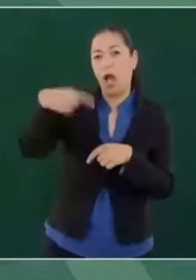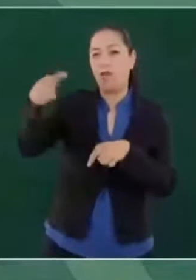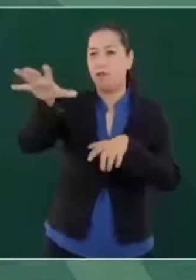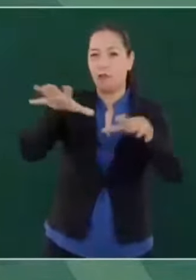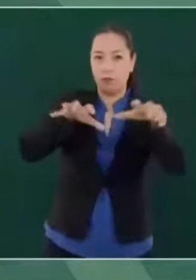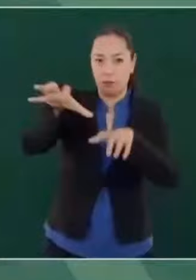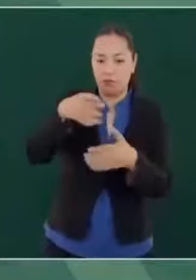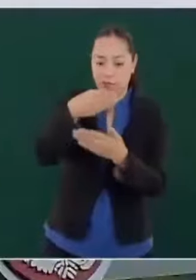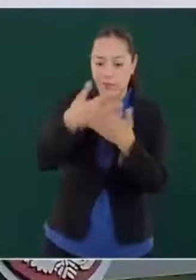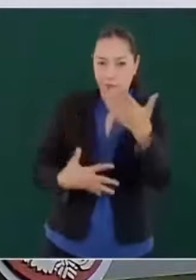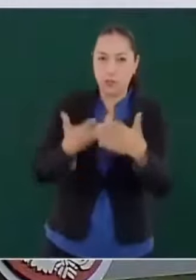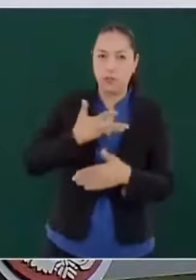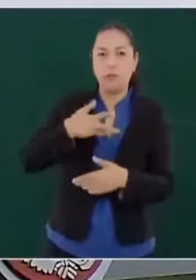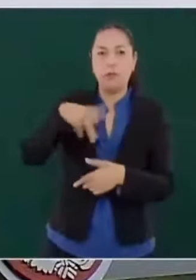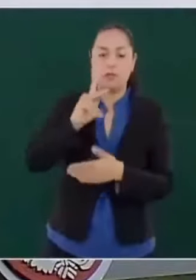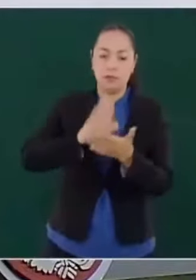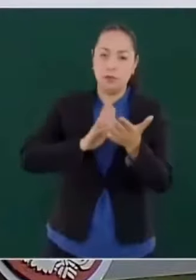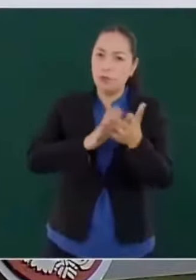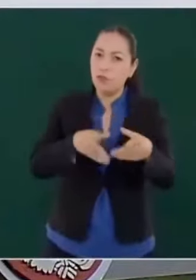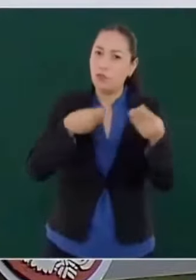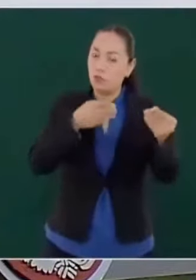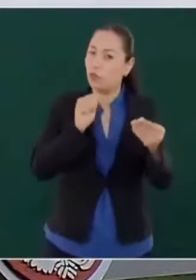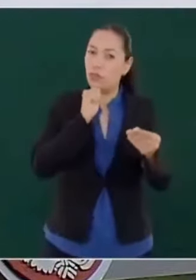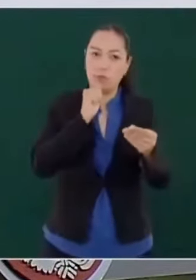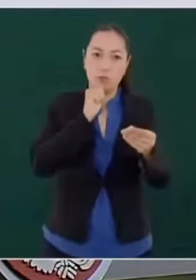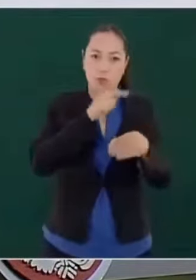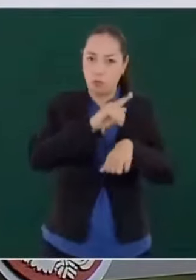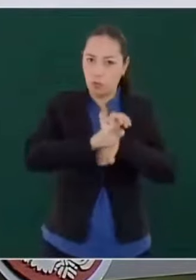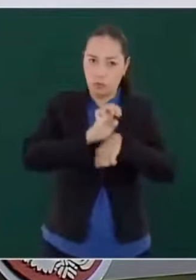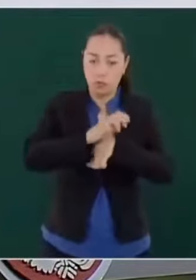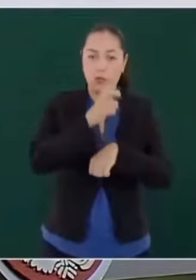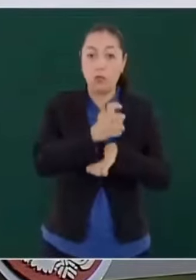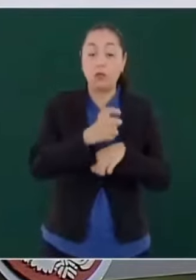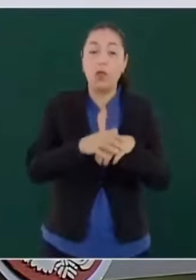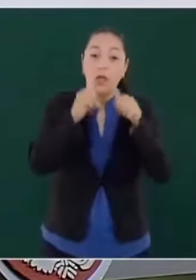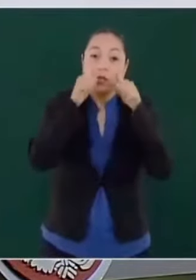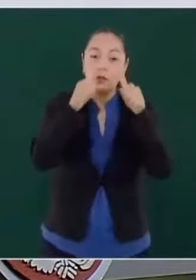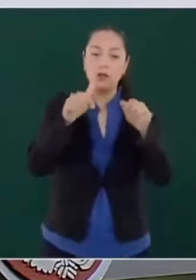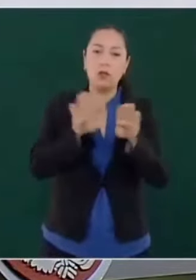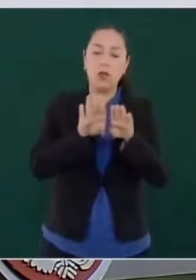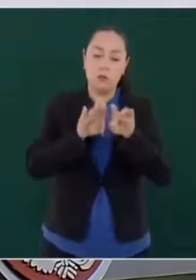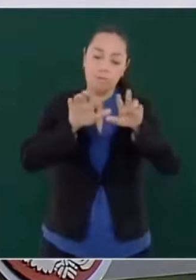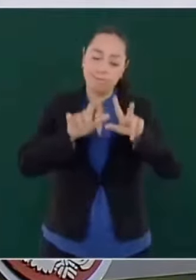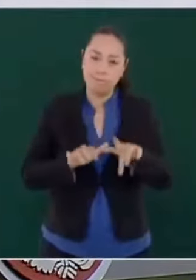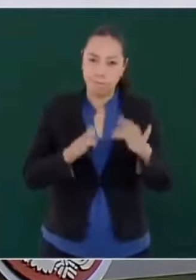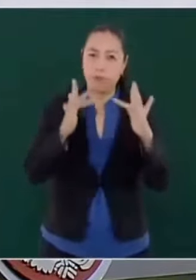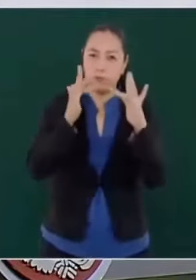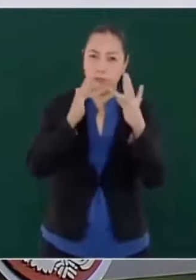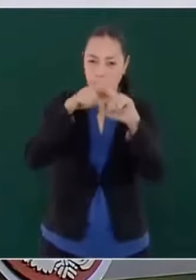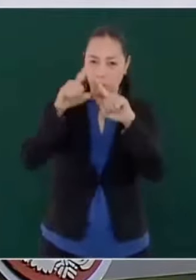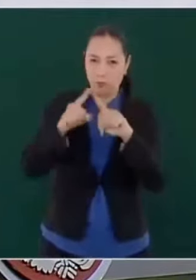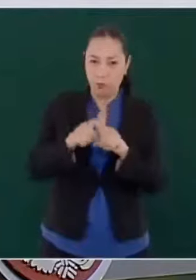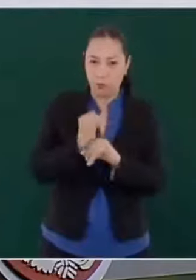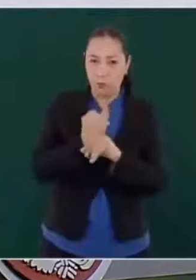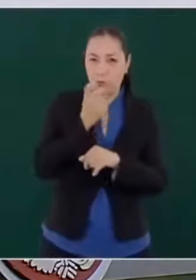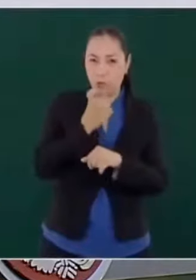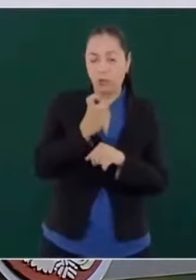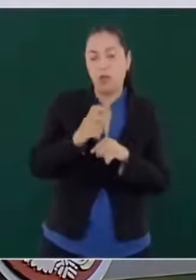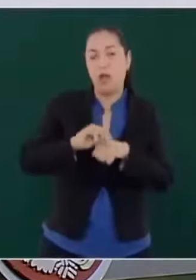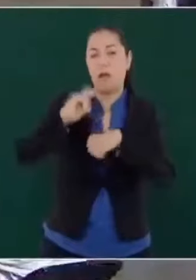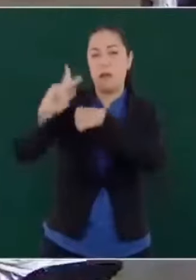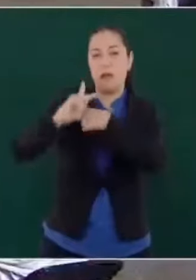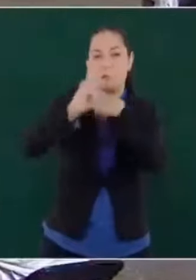no emitiremos documentos presenciales en Ecuador. La atención será por vía digital o bien desde estos países